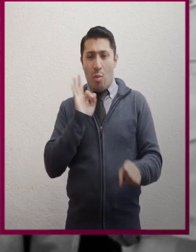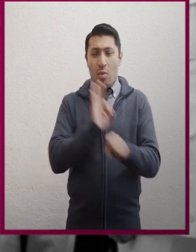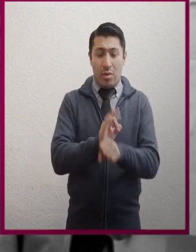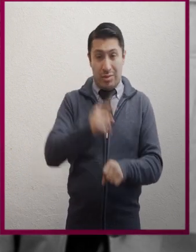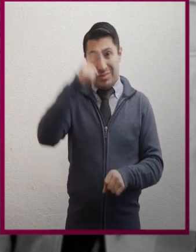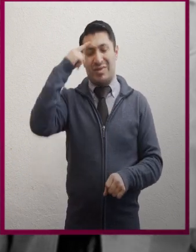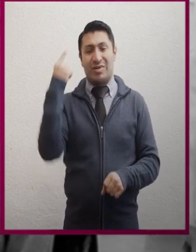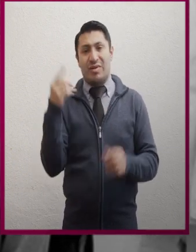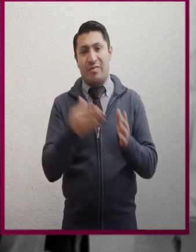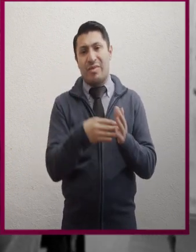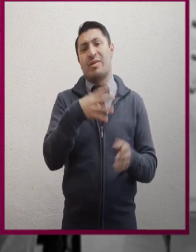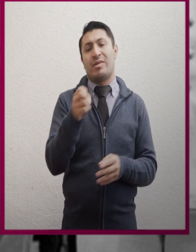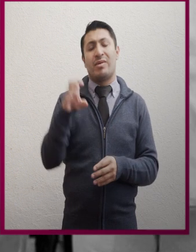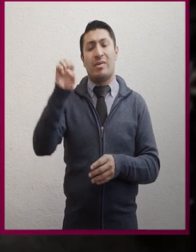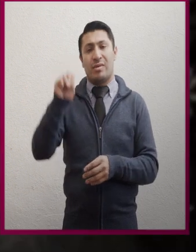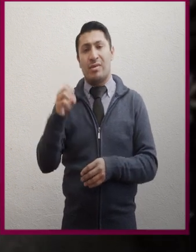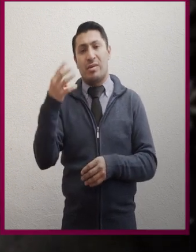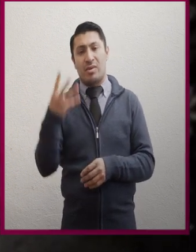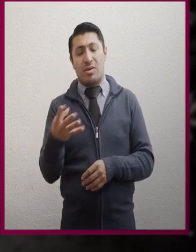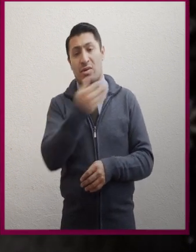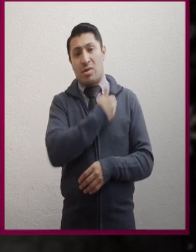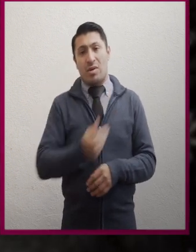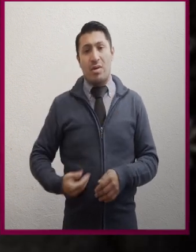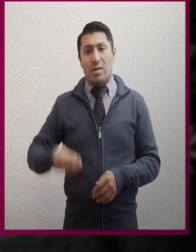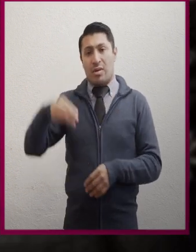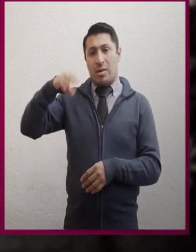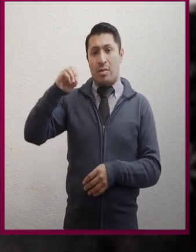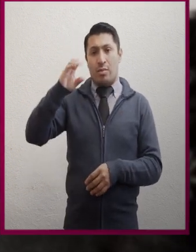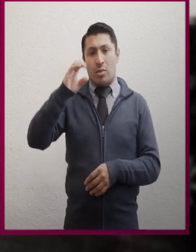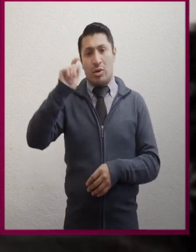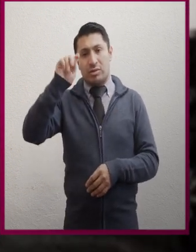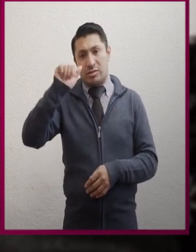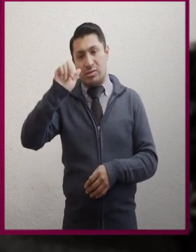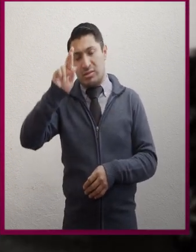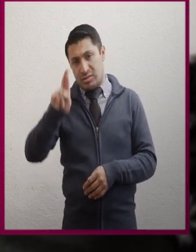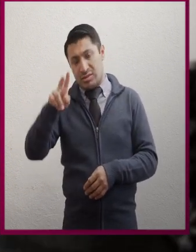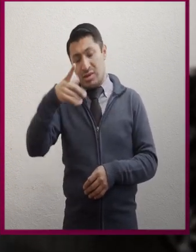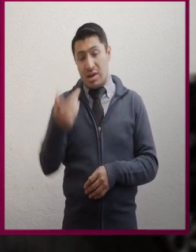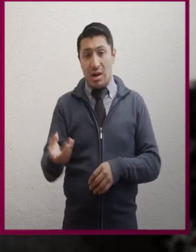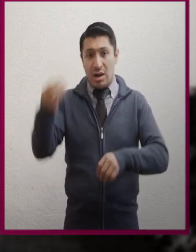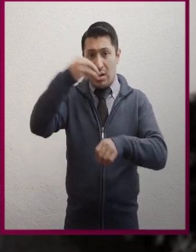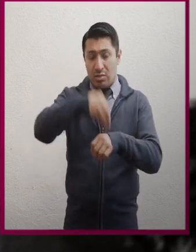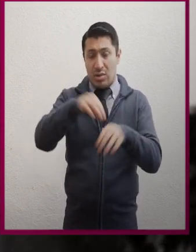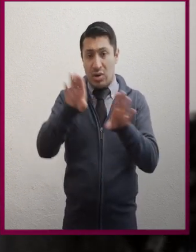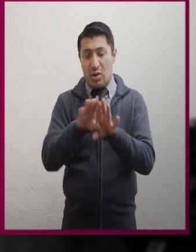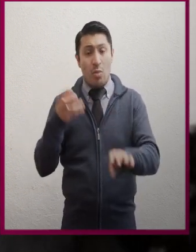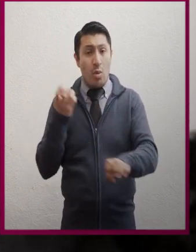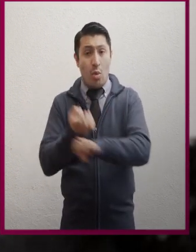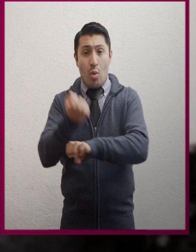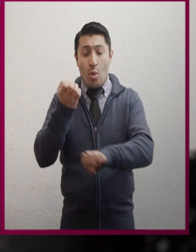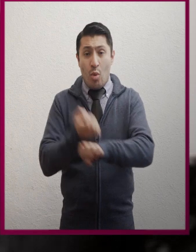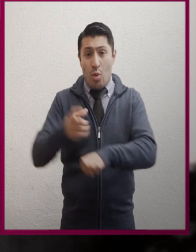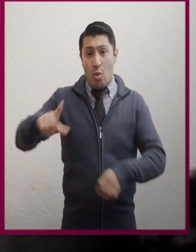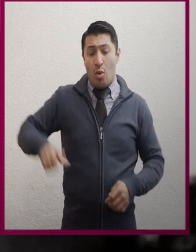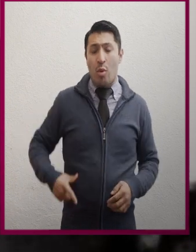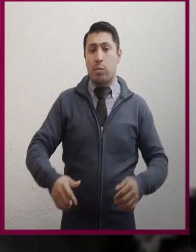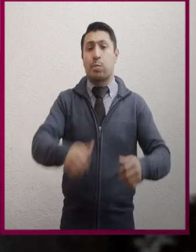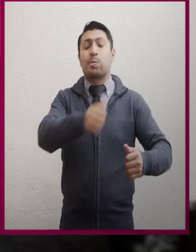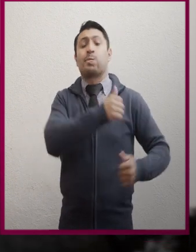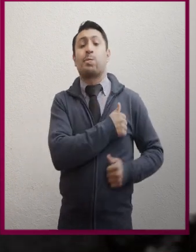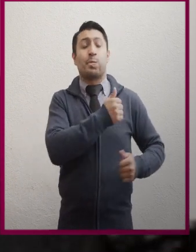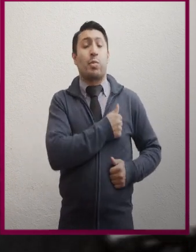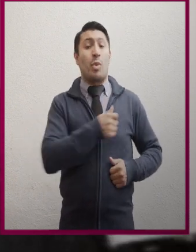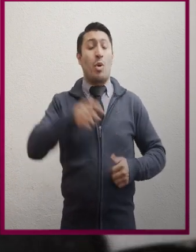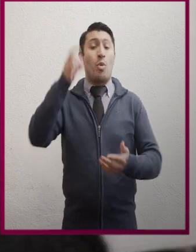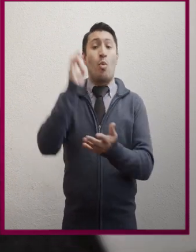militar, fue fácil que en 1964 el presidente Mokhtar Ould Daddah impusiera un estado